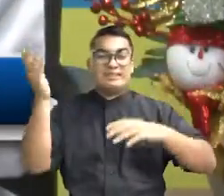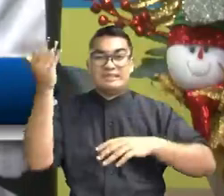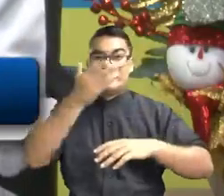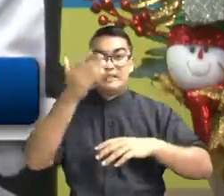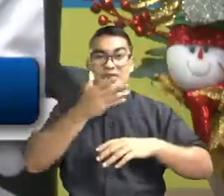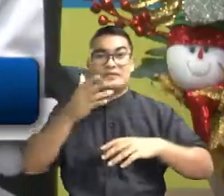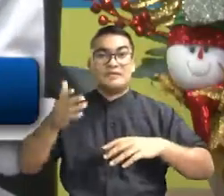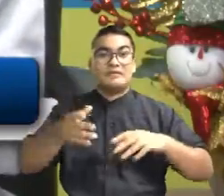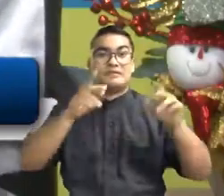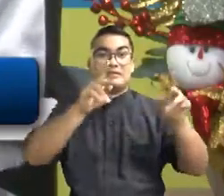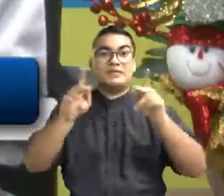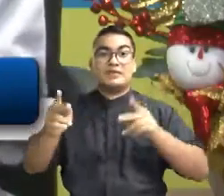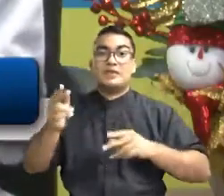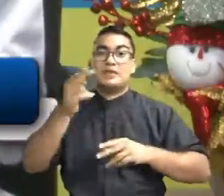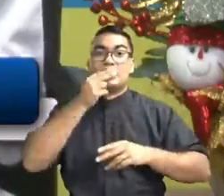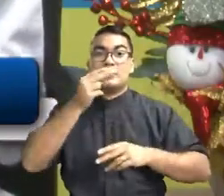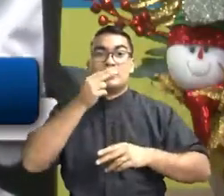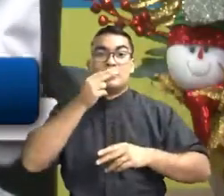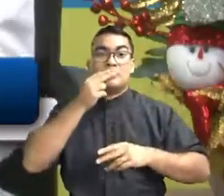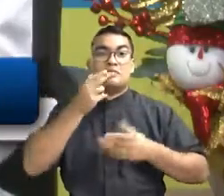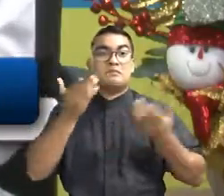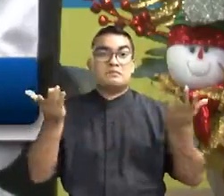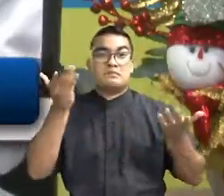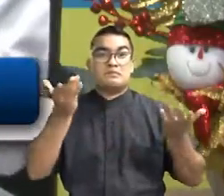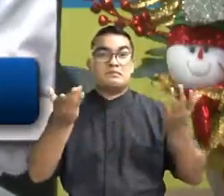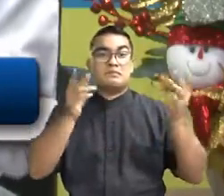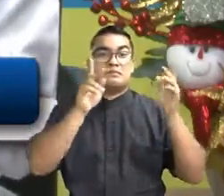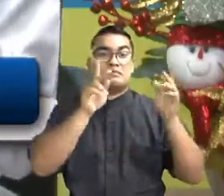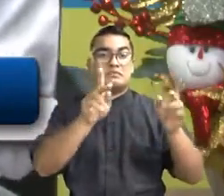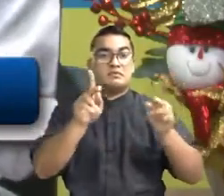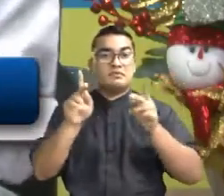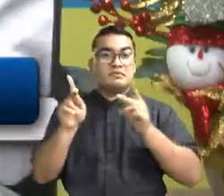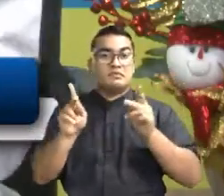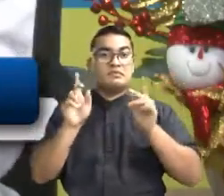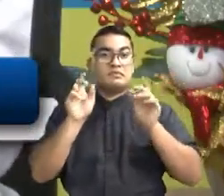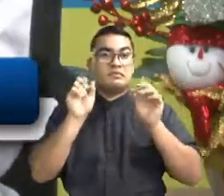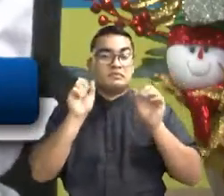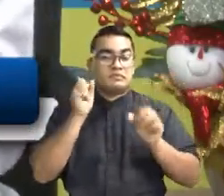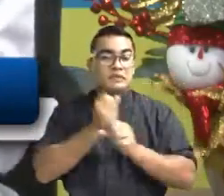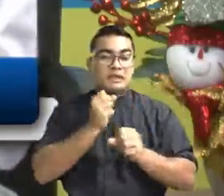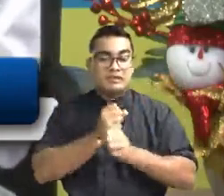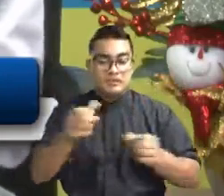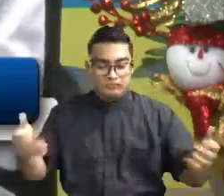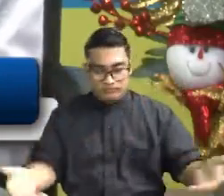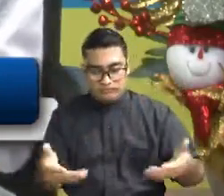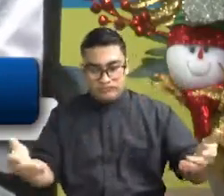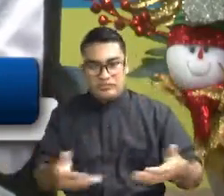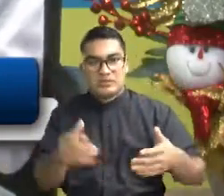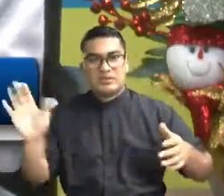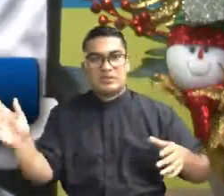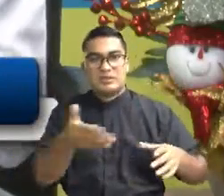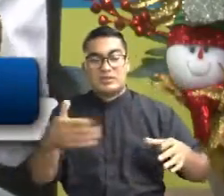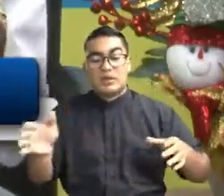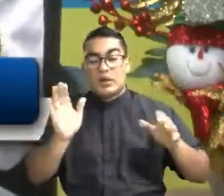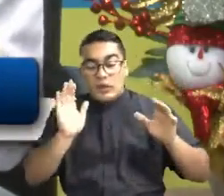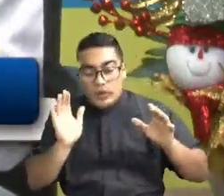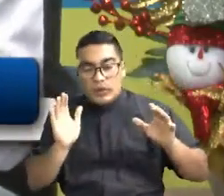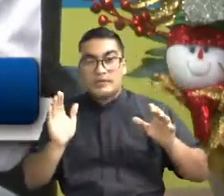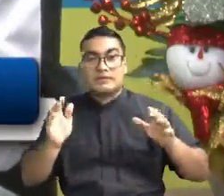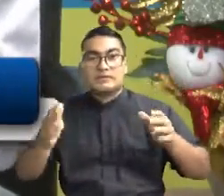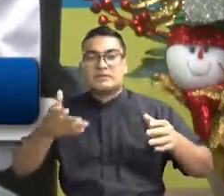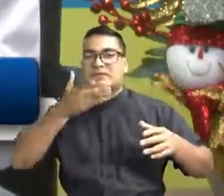pacientes fumadores, también se puede decir que también es una enfermedad laboral, porque muchos de los pacientes que tenemos han sido